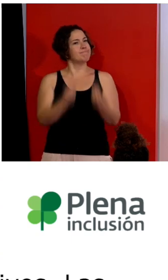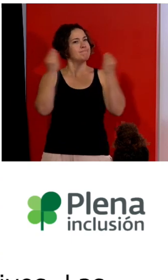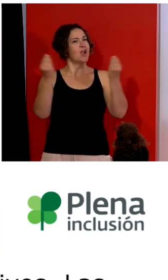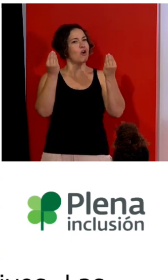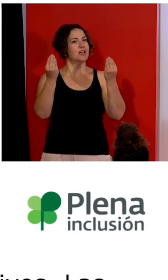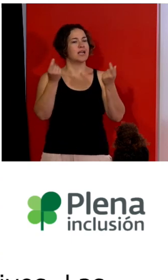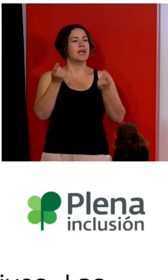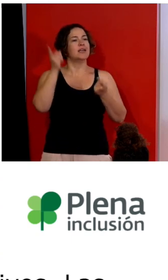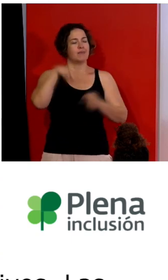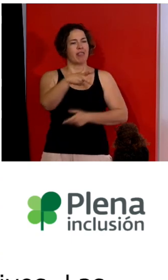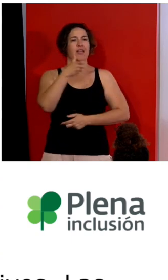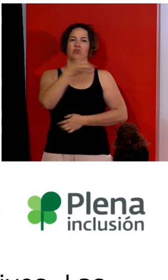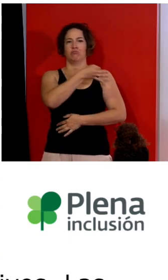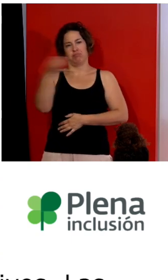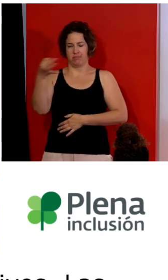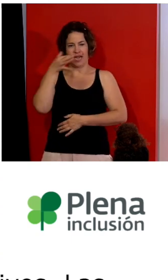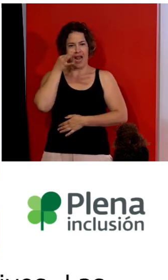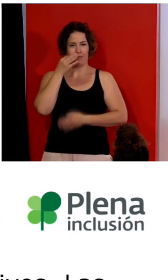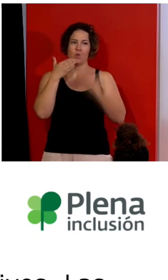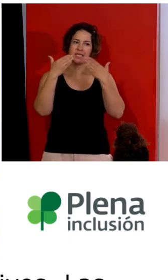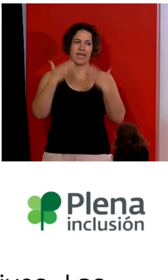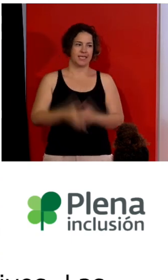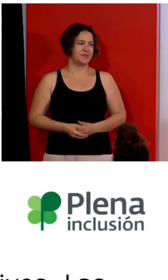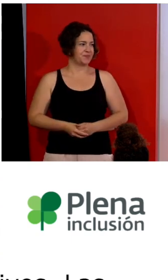hacen efectivos los derechos. Muchas gracias.